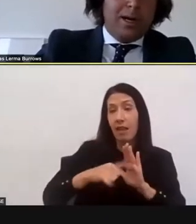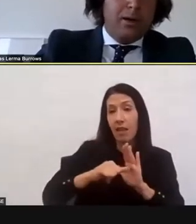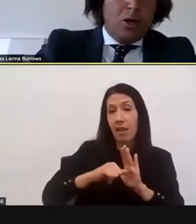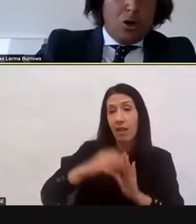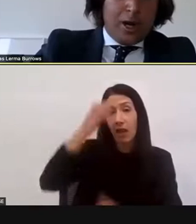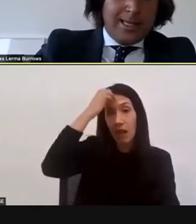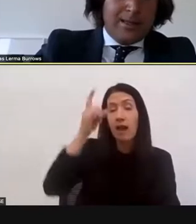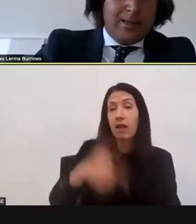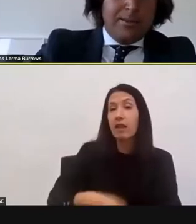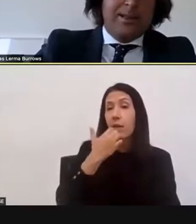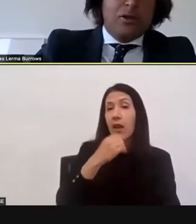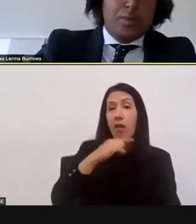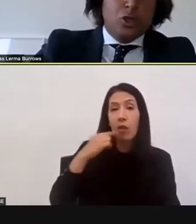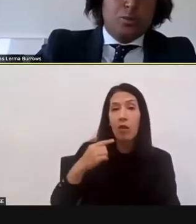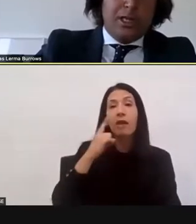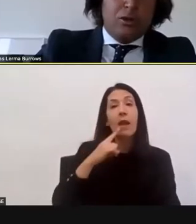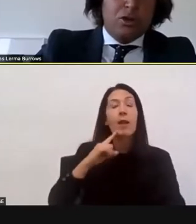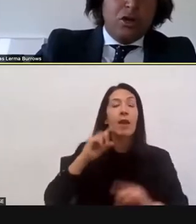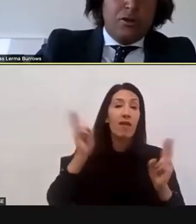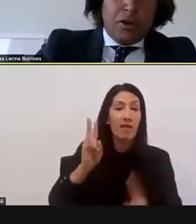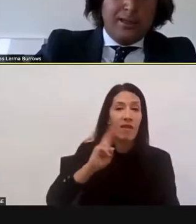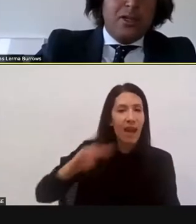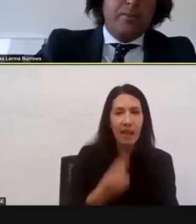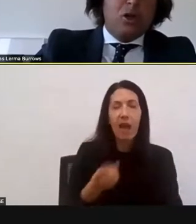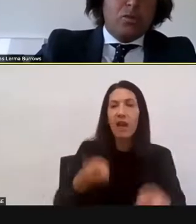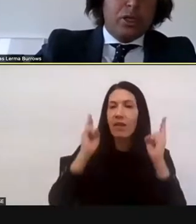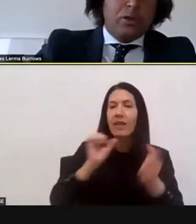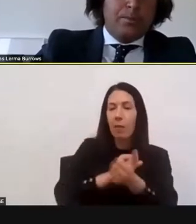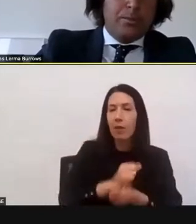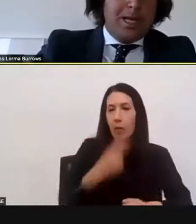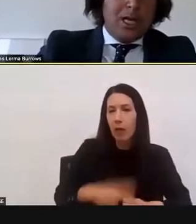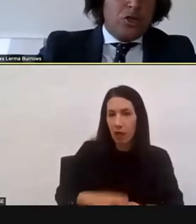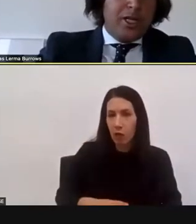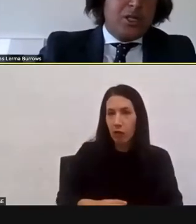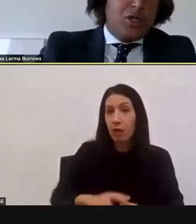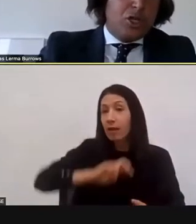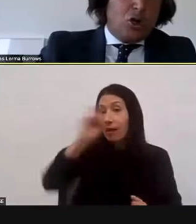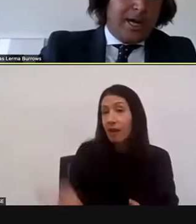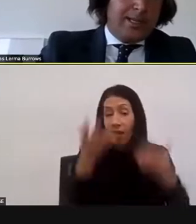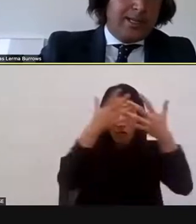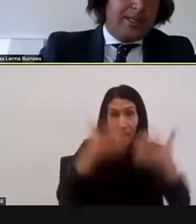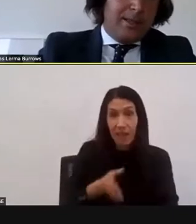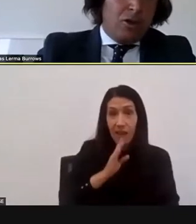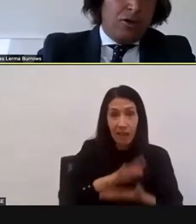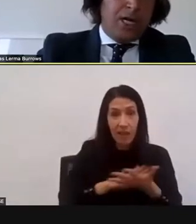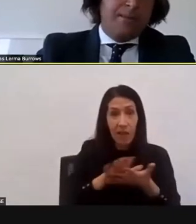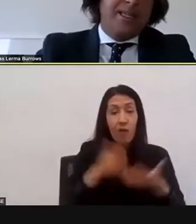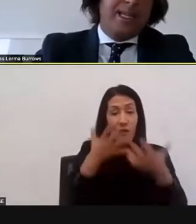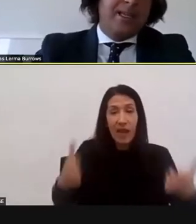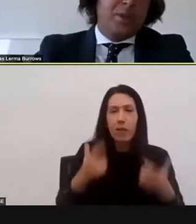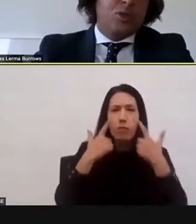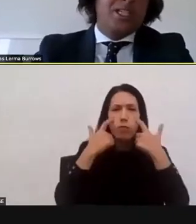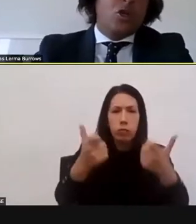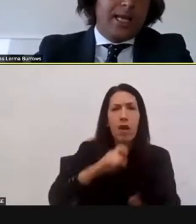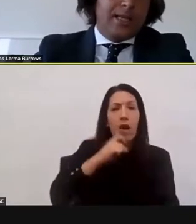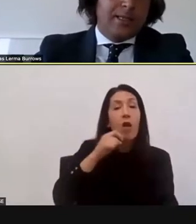bomba. Goraeta, libertad a los presos políticos. Florentino, mejor muerto. Son expresiones concretas de odio que van dirigidas